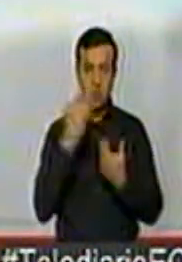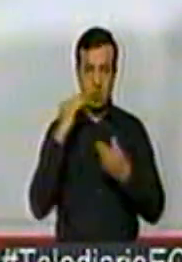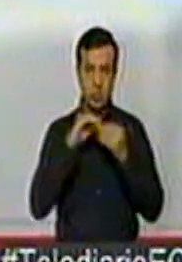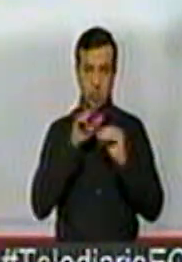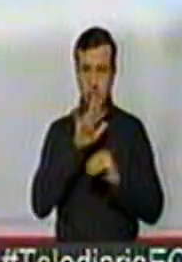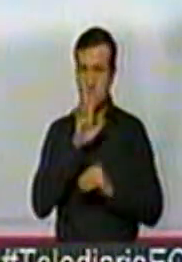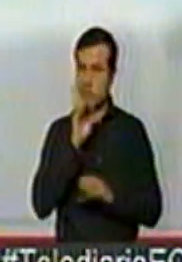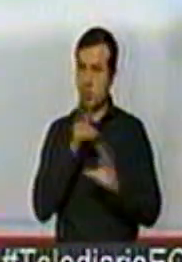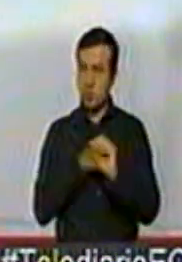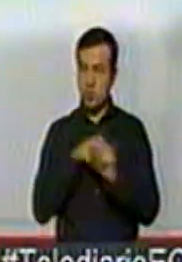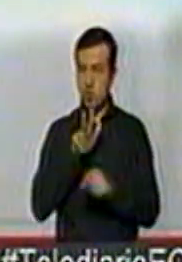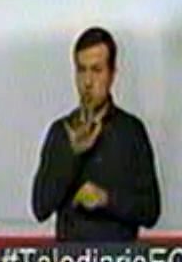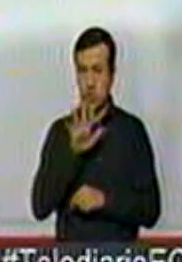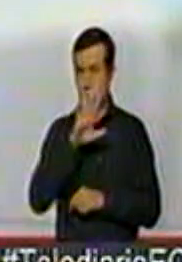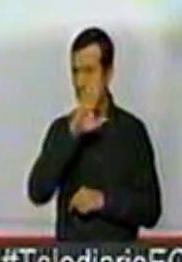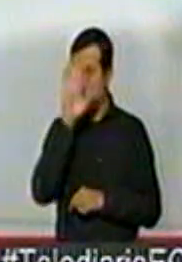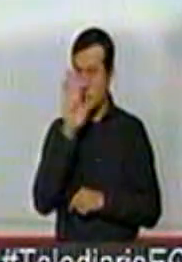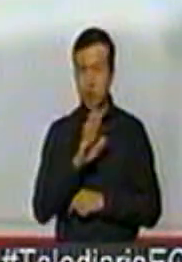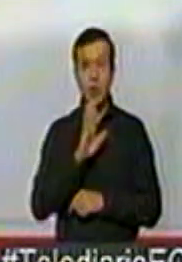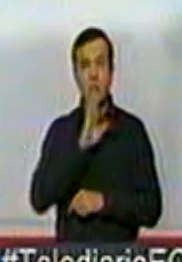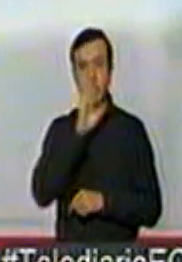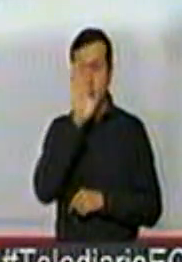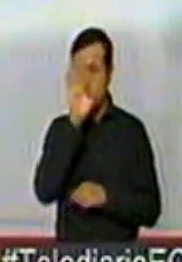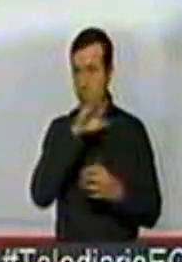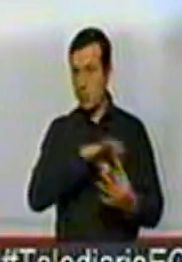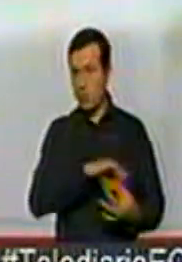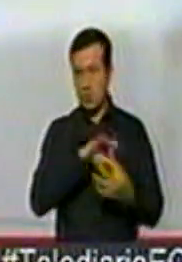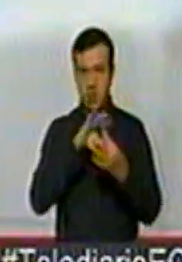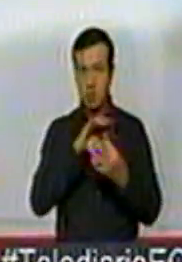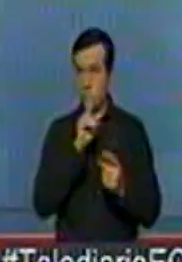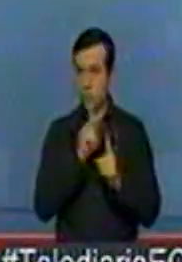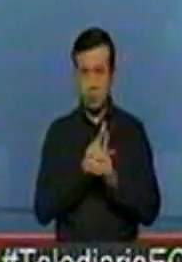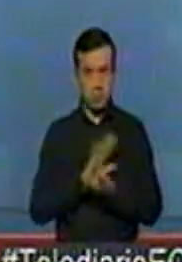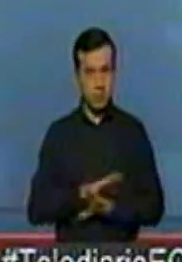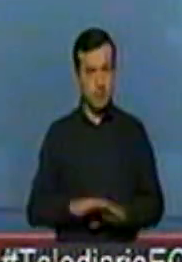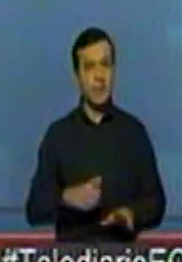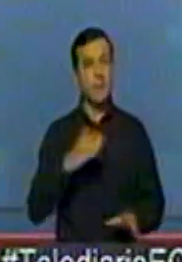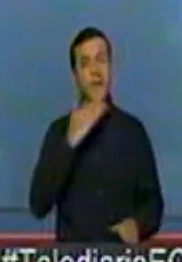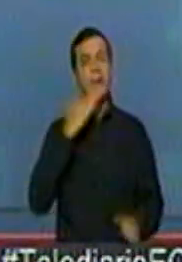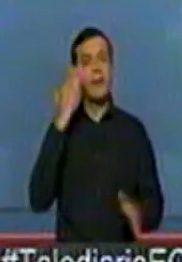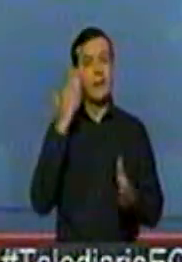he sido militante de Alianza País, siempre he sido aliado a Alianza País. Muchísimas gracias por